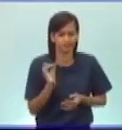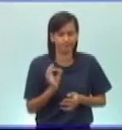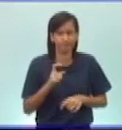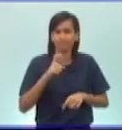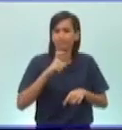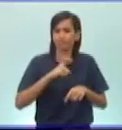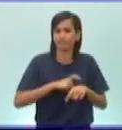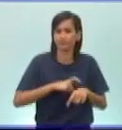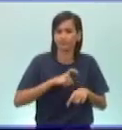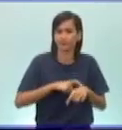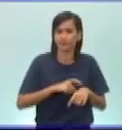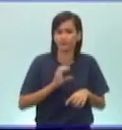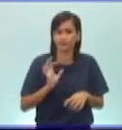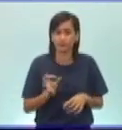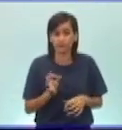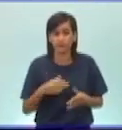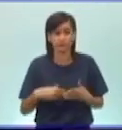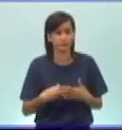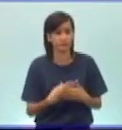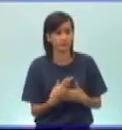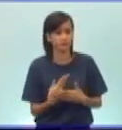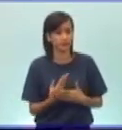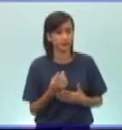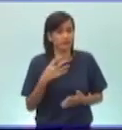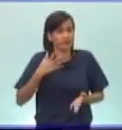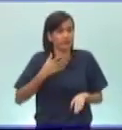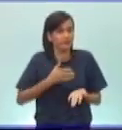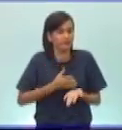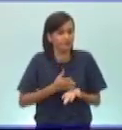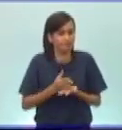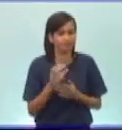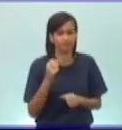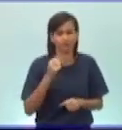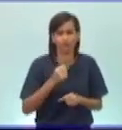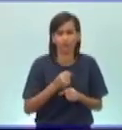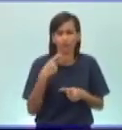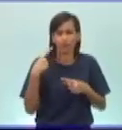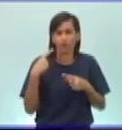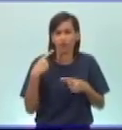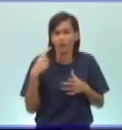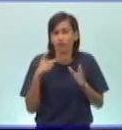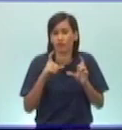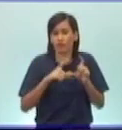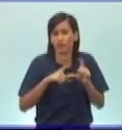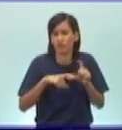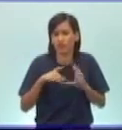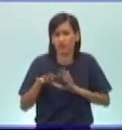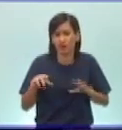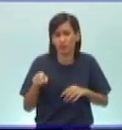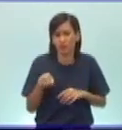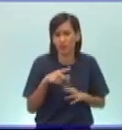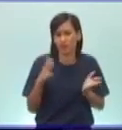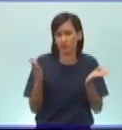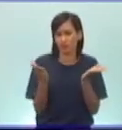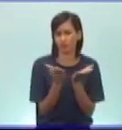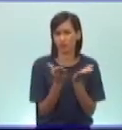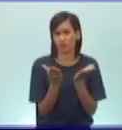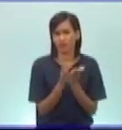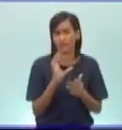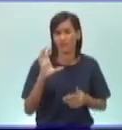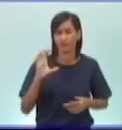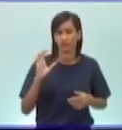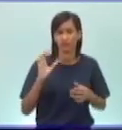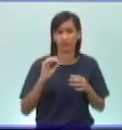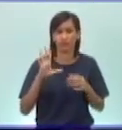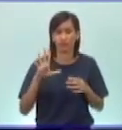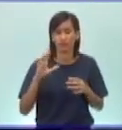misma hora, para seguir trabajando contenidos trabajados por ustedes en quinto grado. No sin antes